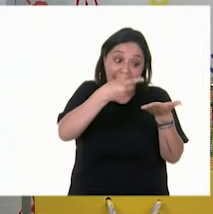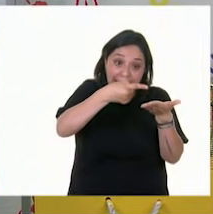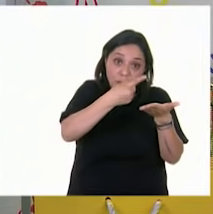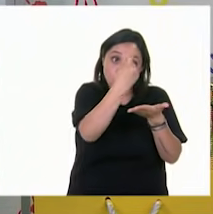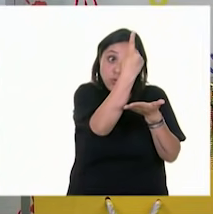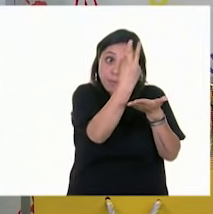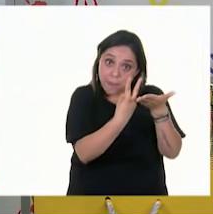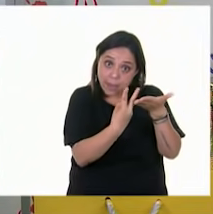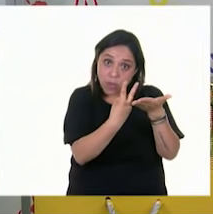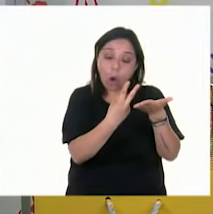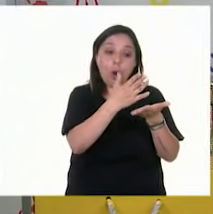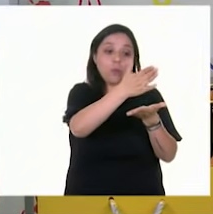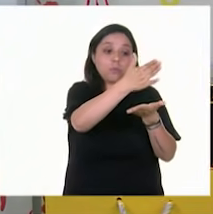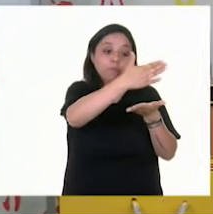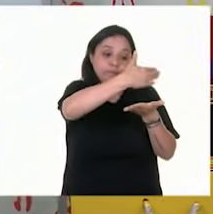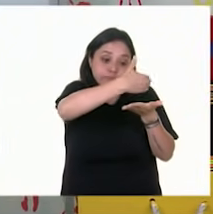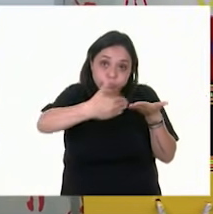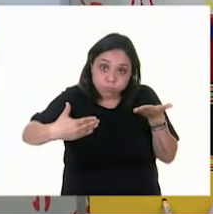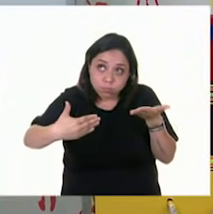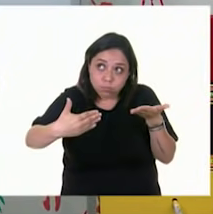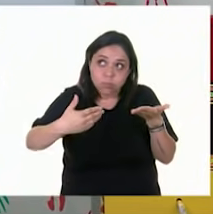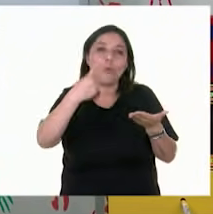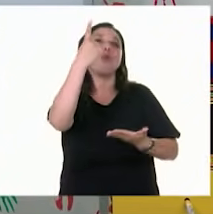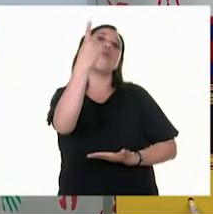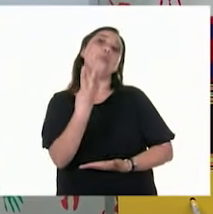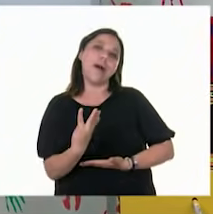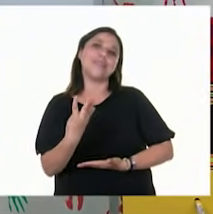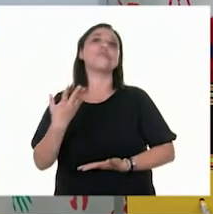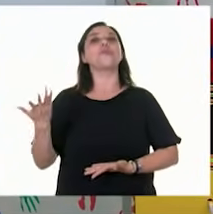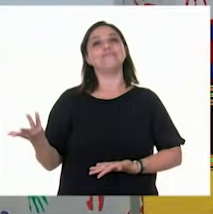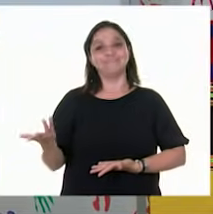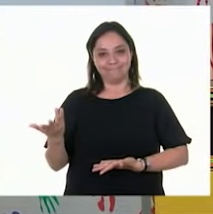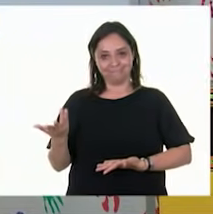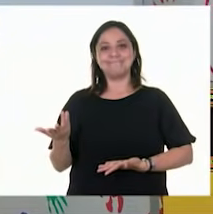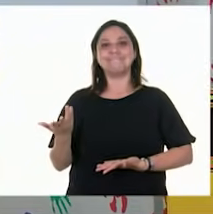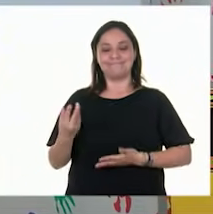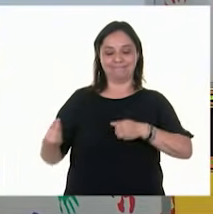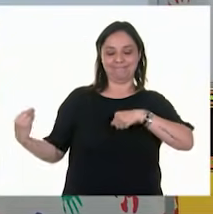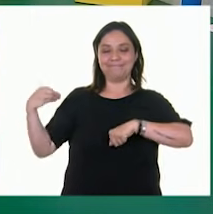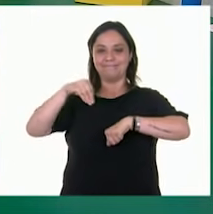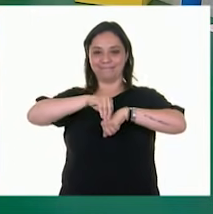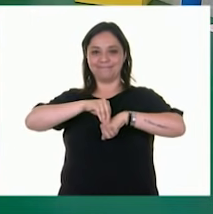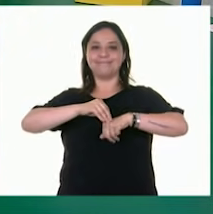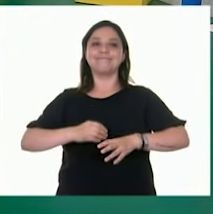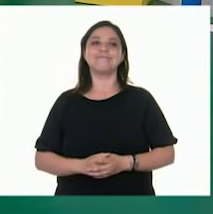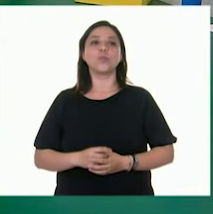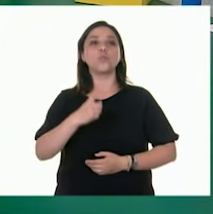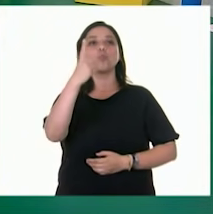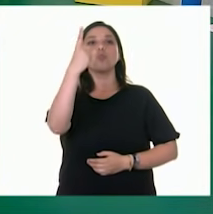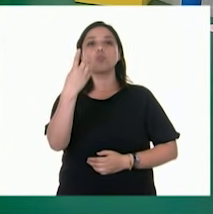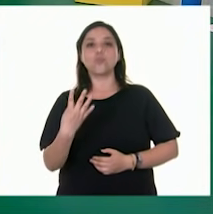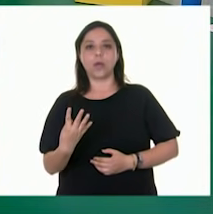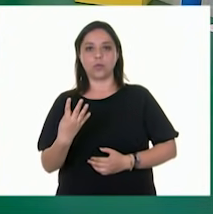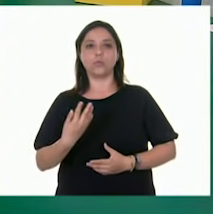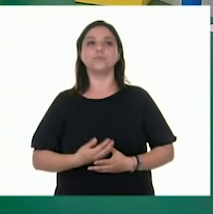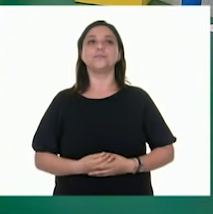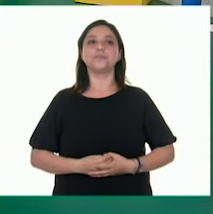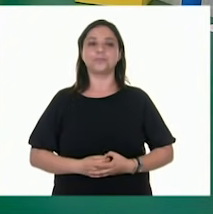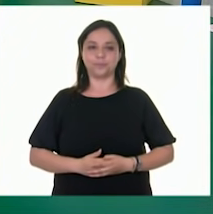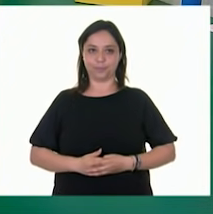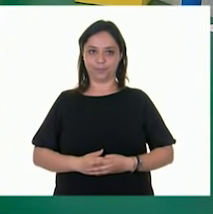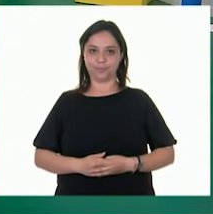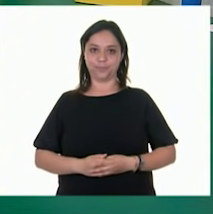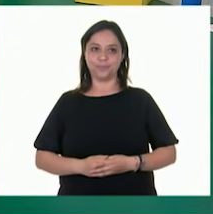medio, un cuarto. Entonces vamos a colocarlo donde dice un cuarto. Exacto.